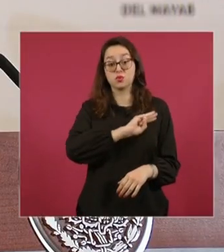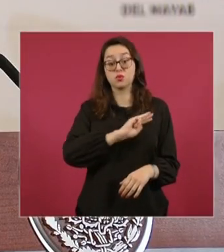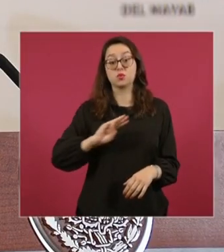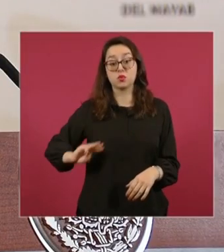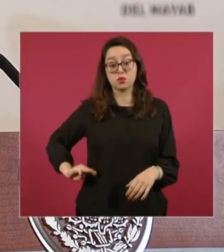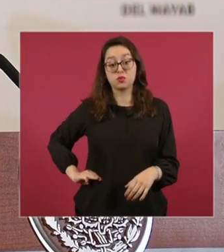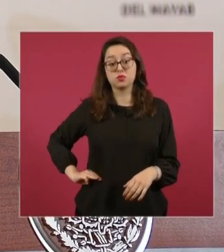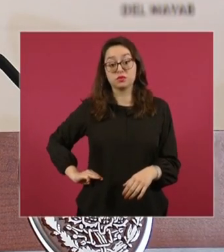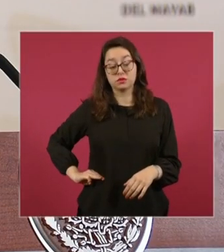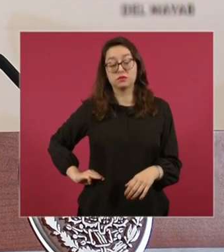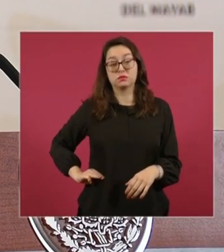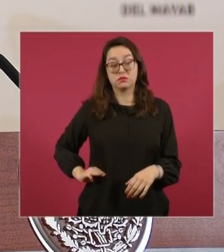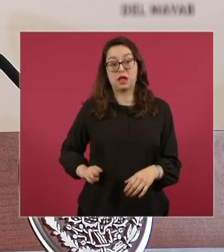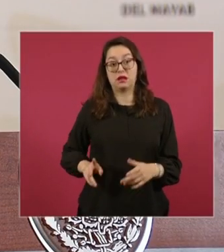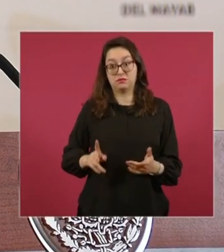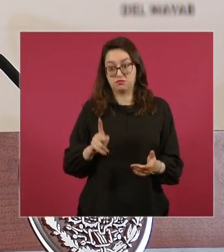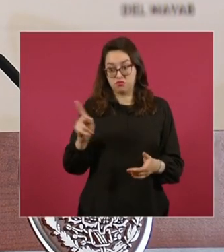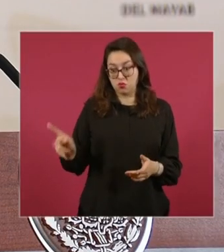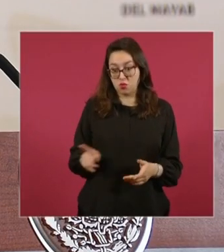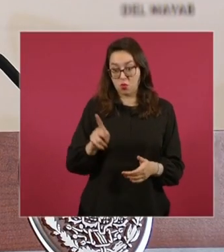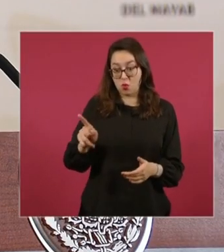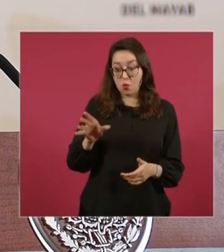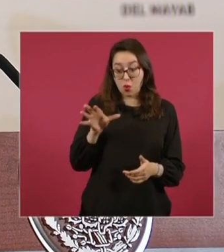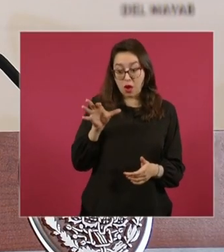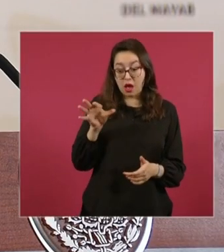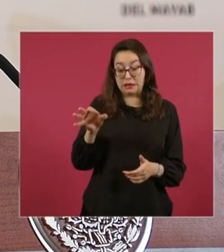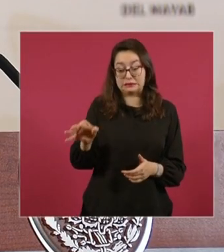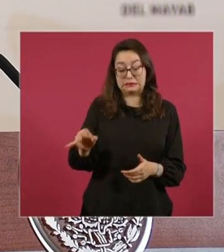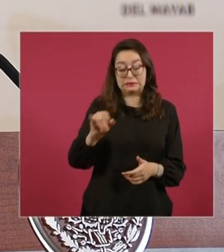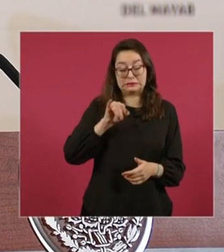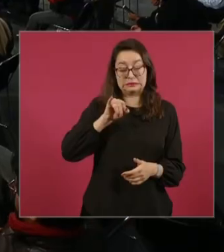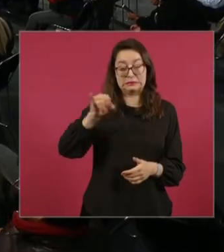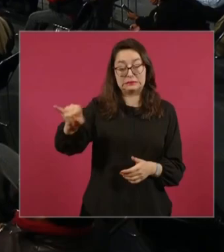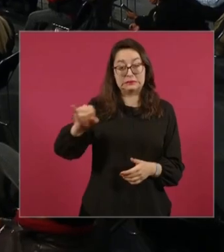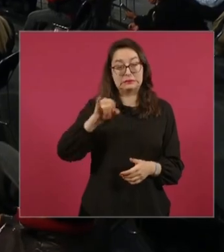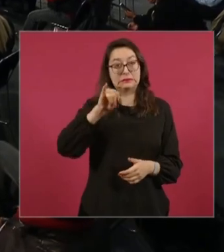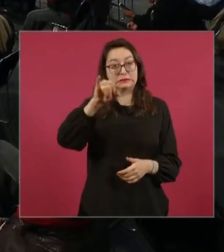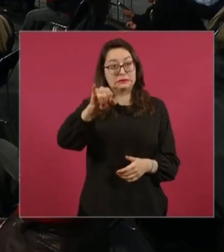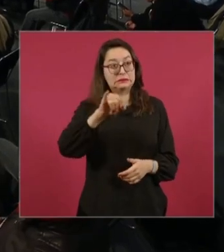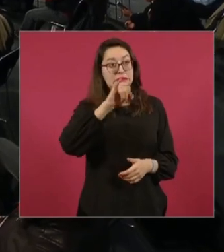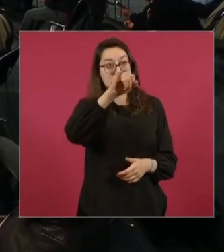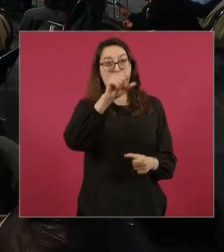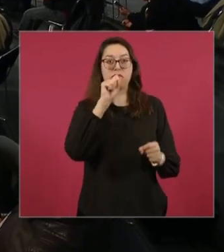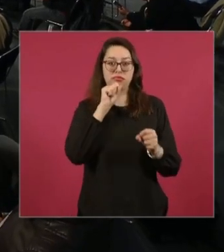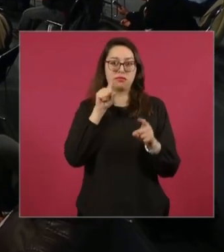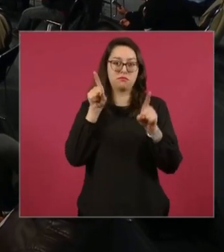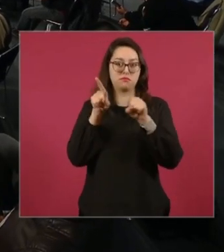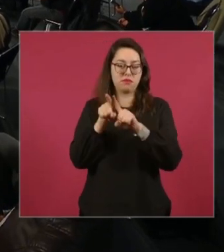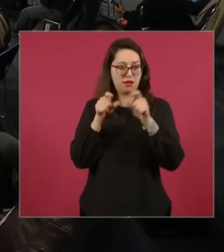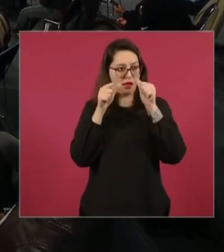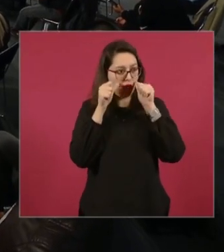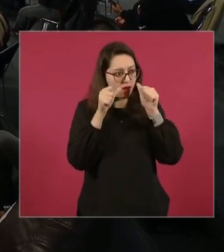en los pueblos más apartados. Ahorita no recuerdo el nombre de un pueblo